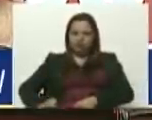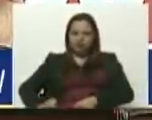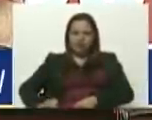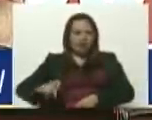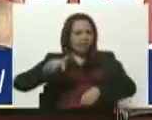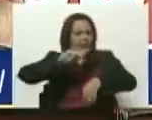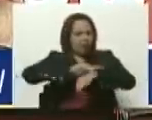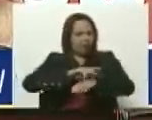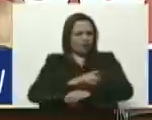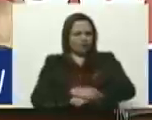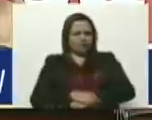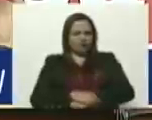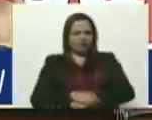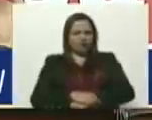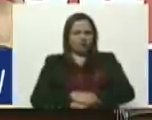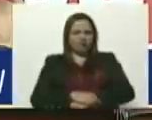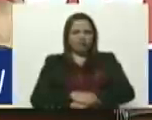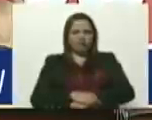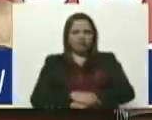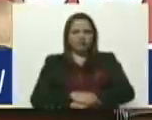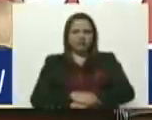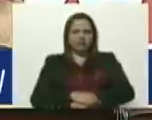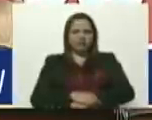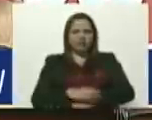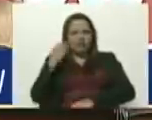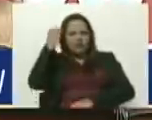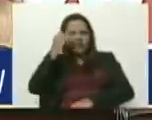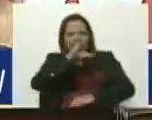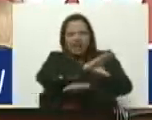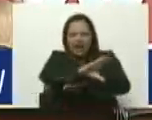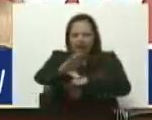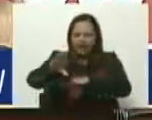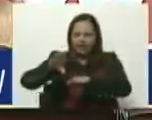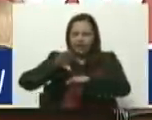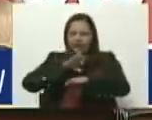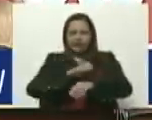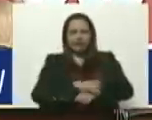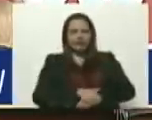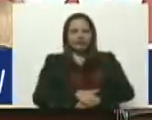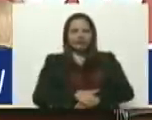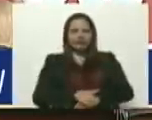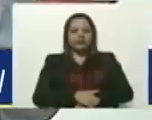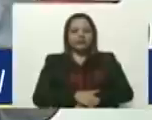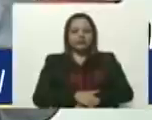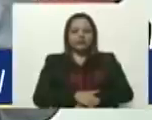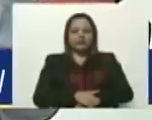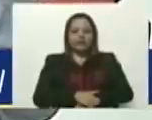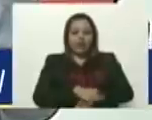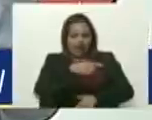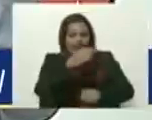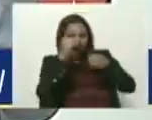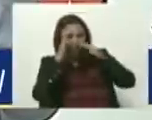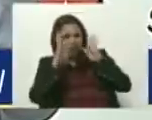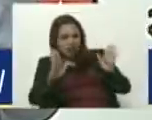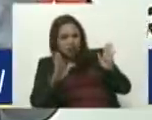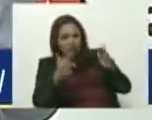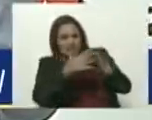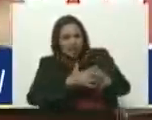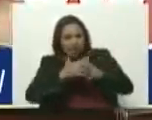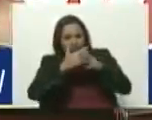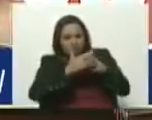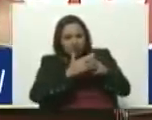para paraguay en el caribe lo va a atender eeuu puedo asumir un atiende a